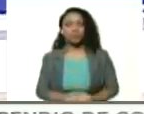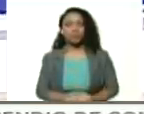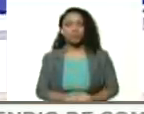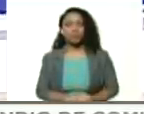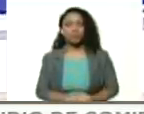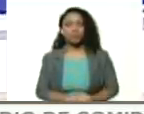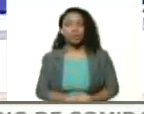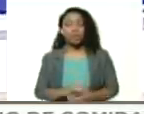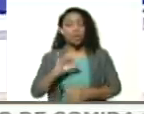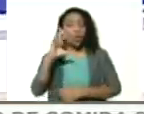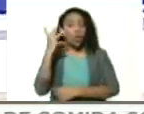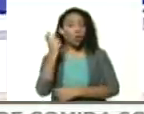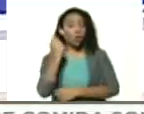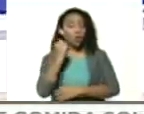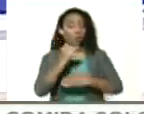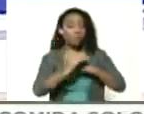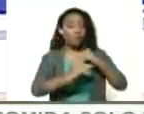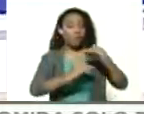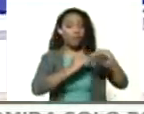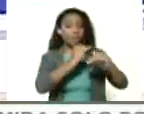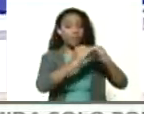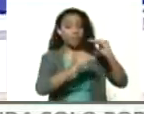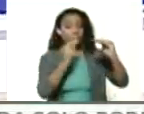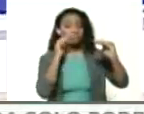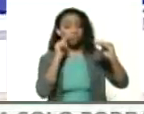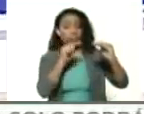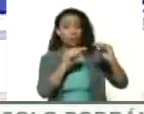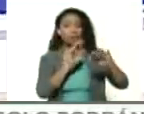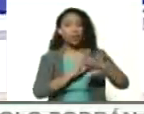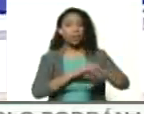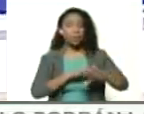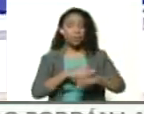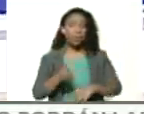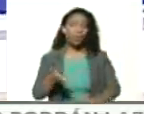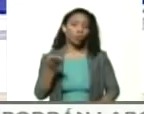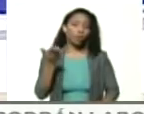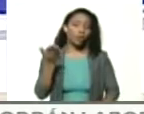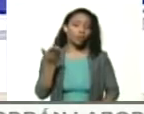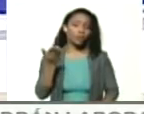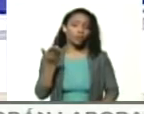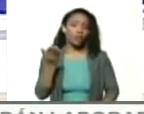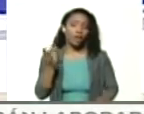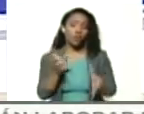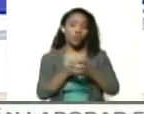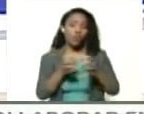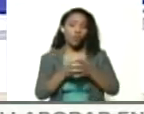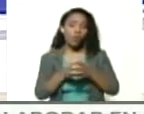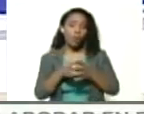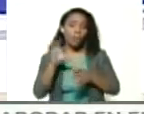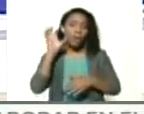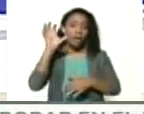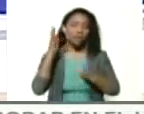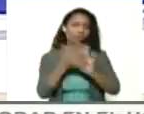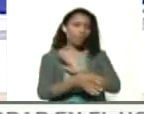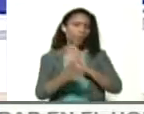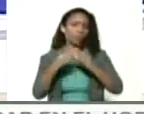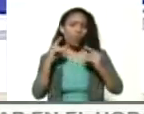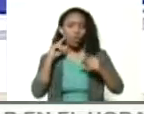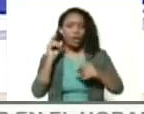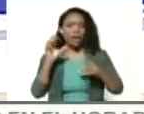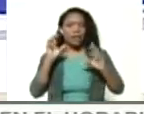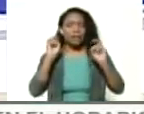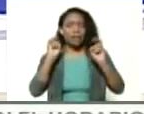que logró calar en importantes sectores del país, sobre todo en la clase